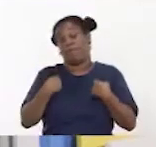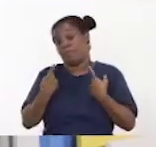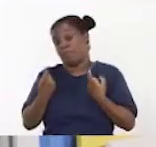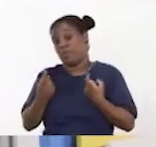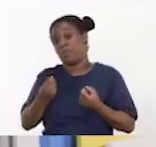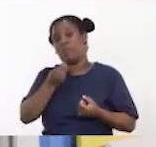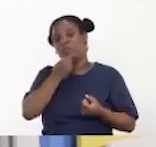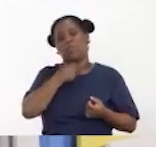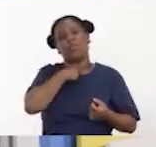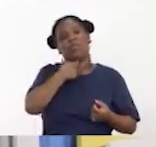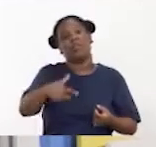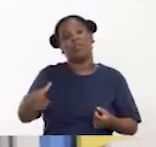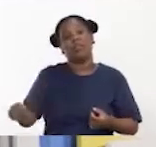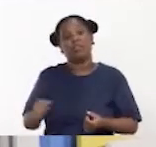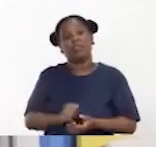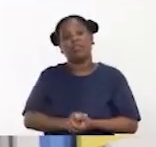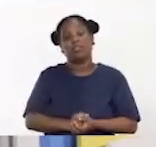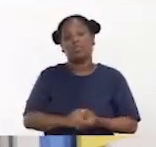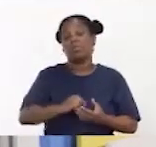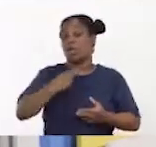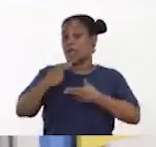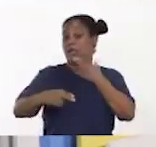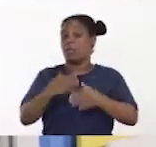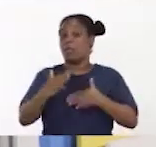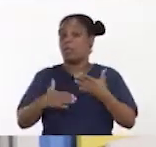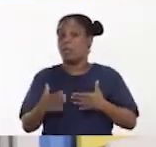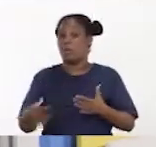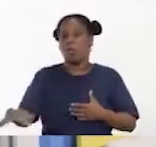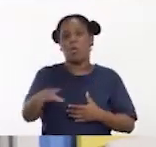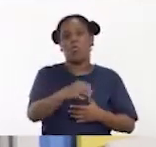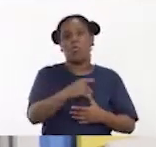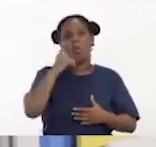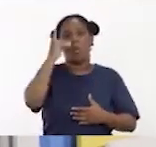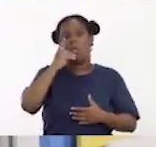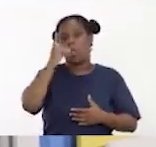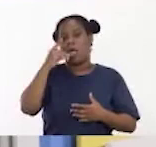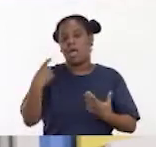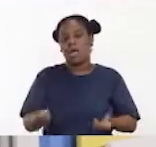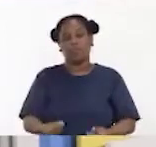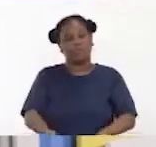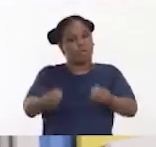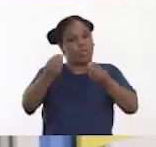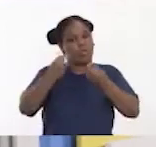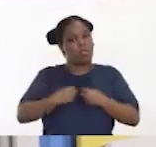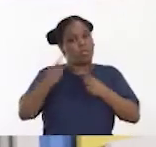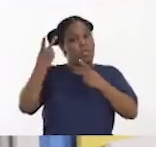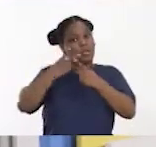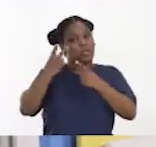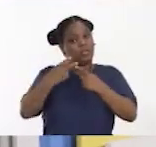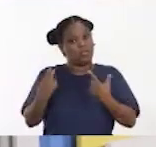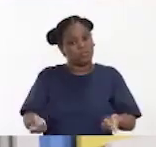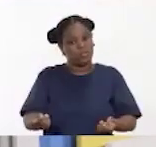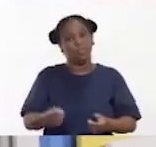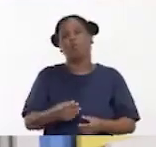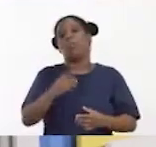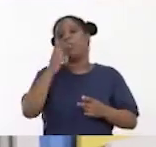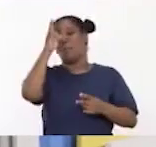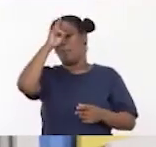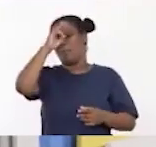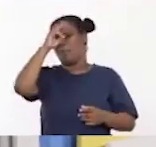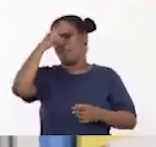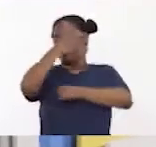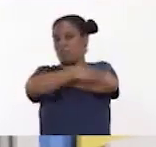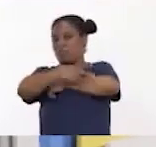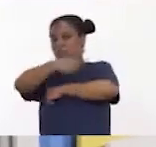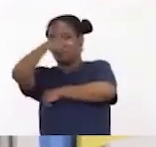un problema con todos los datos que nos tributan acerca de por ejemplo, de la colaboración médica de la Brigada Henry Reed en todos